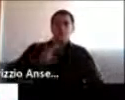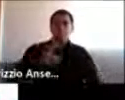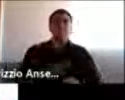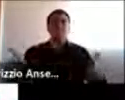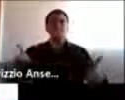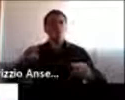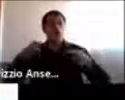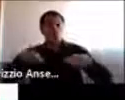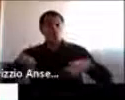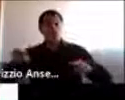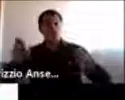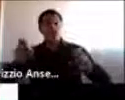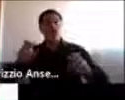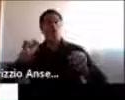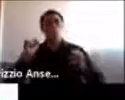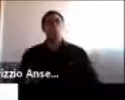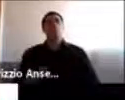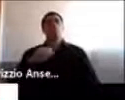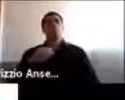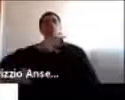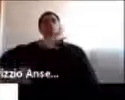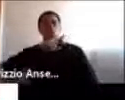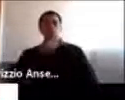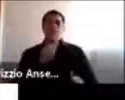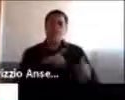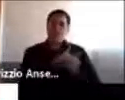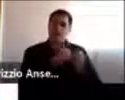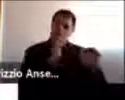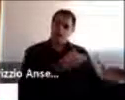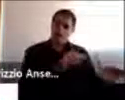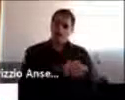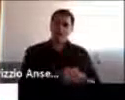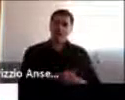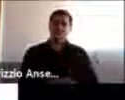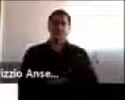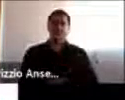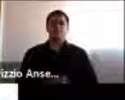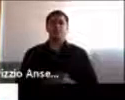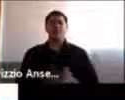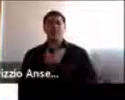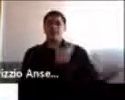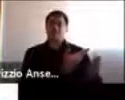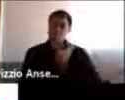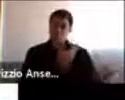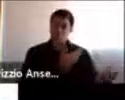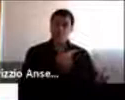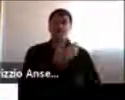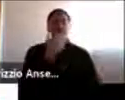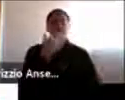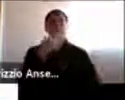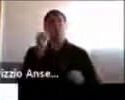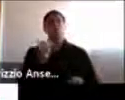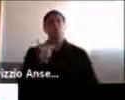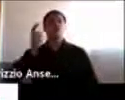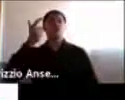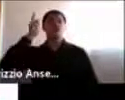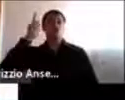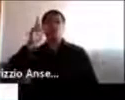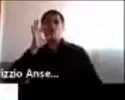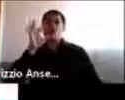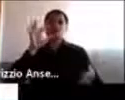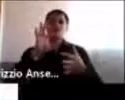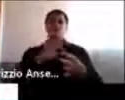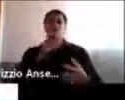se dan basadas también en la interacción y también podemos asociar estos sonidos con palabras lo que hace más significativo